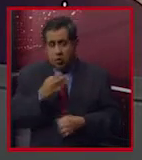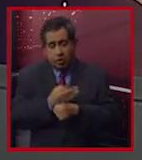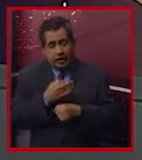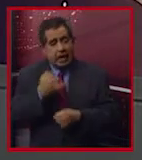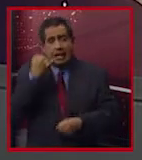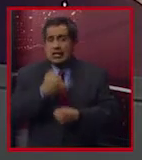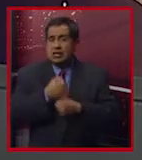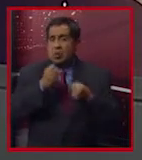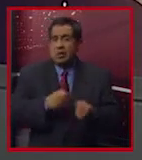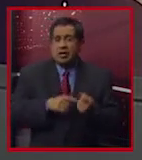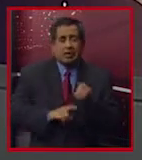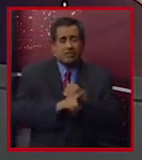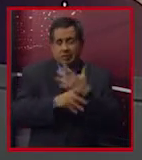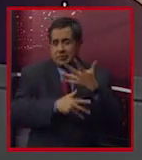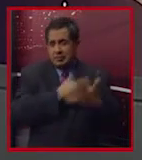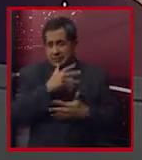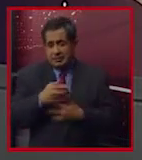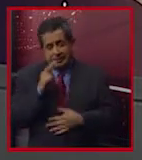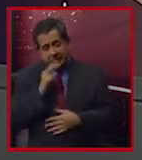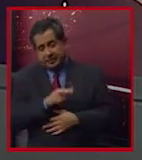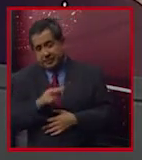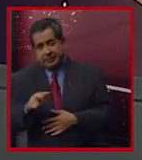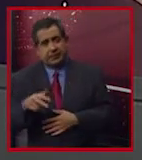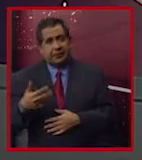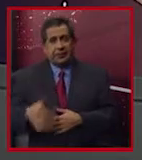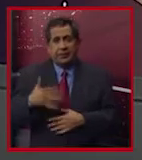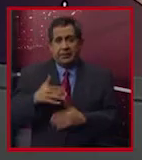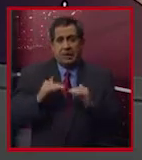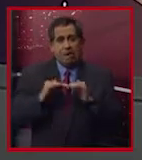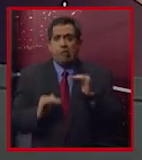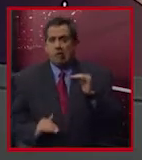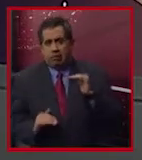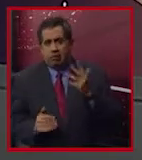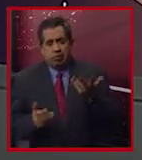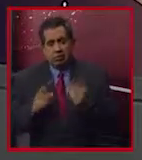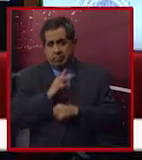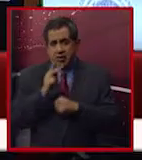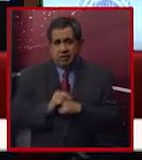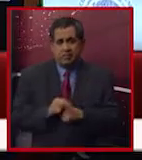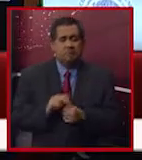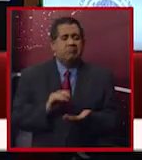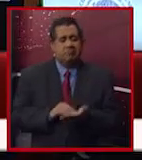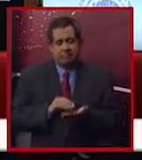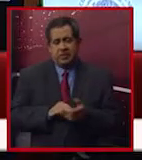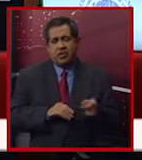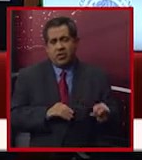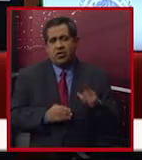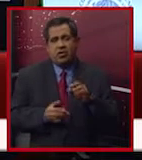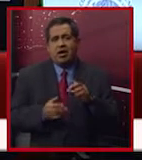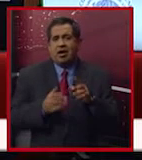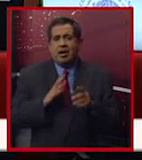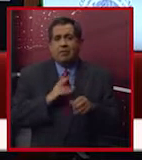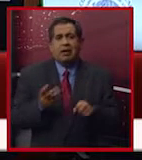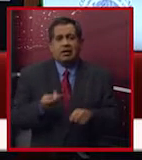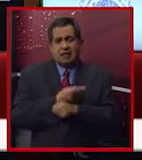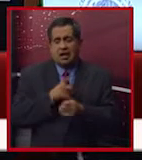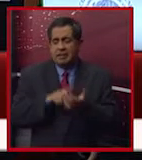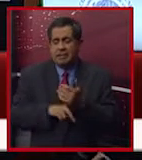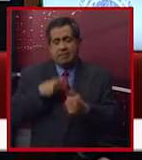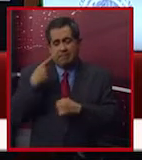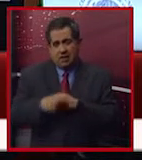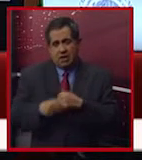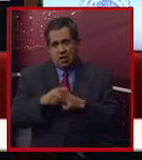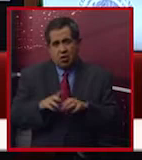de inseguridad y violencia, así como las condiciones de desigualdad que se viven en el país, son solo algunos factores que han puesto en riesgo